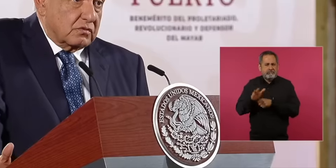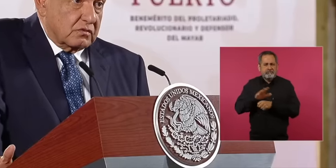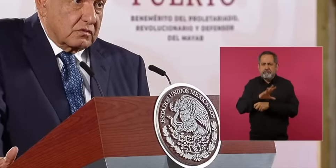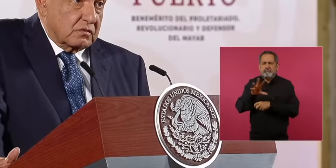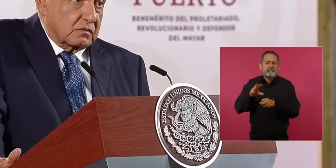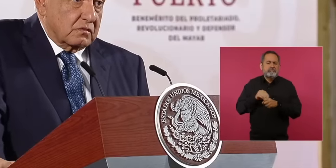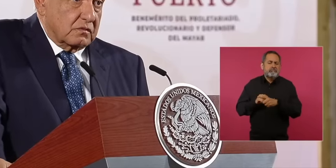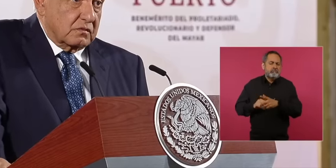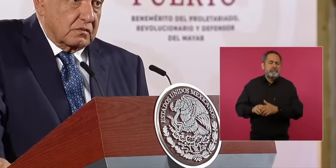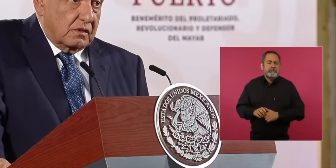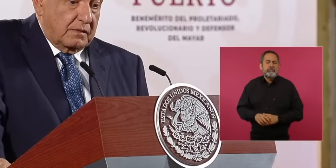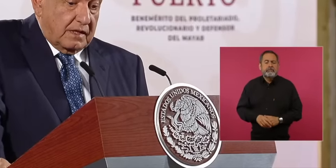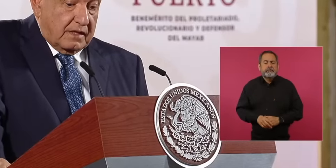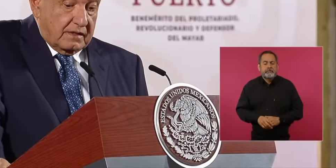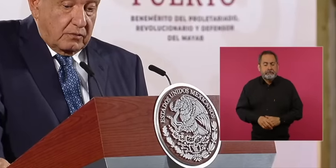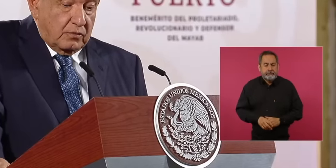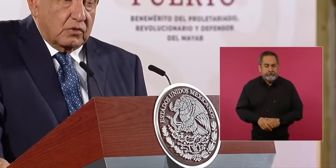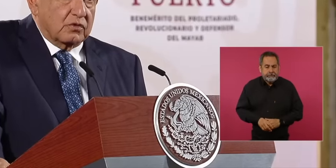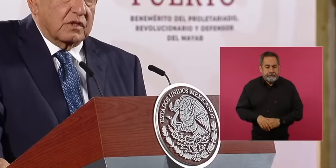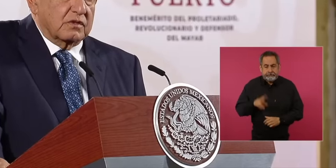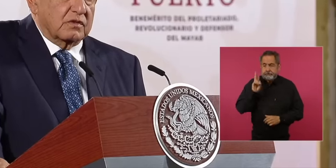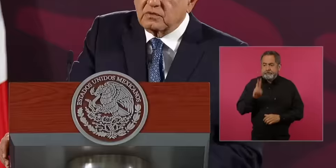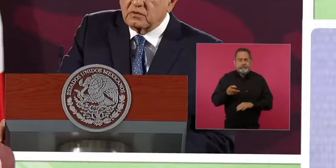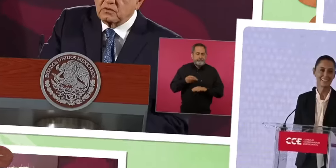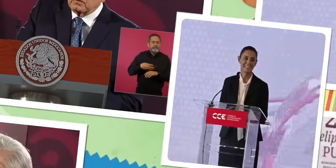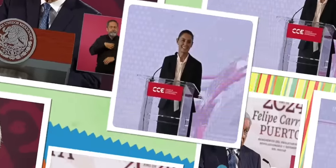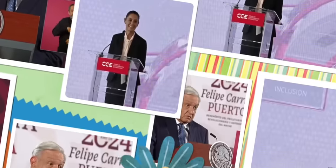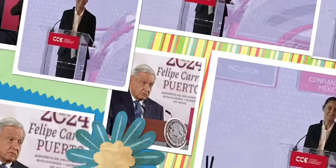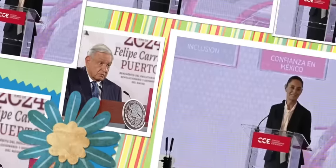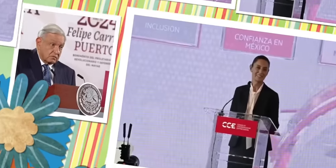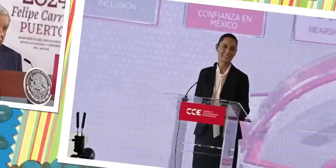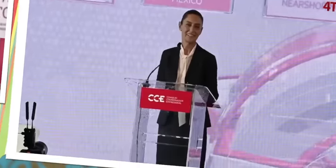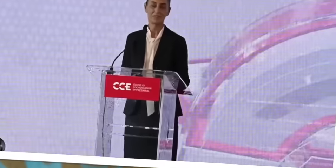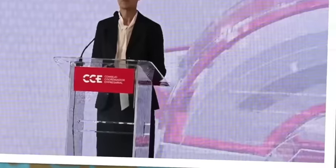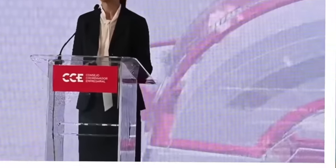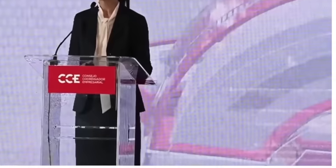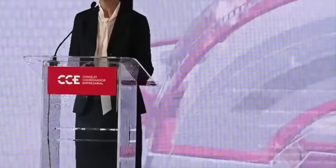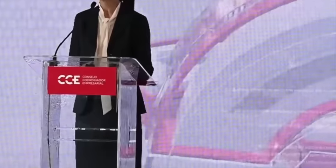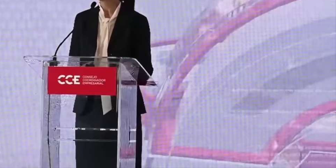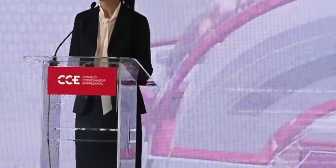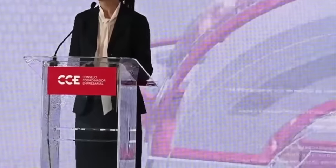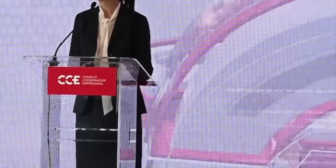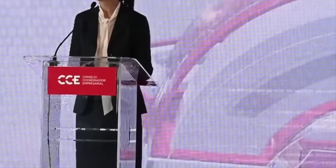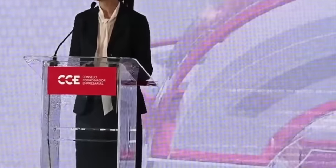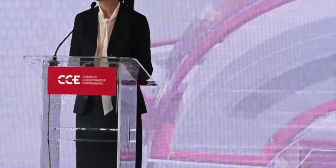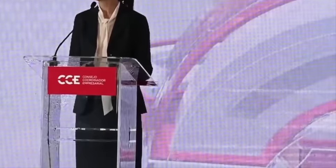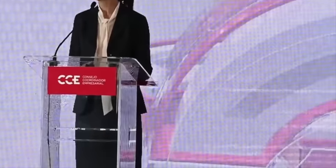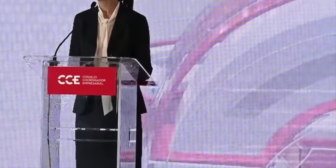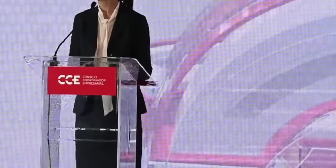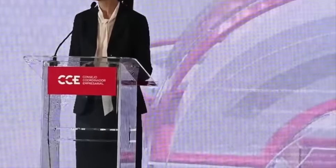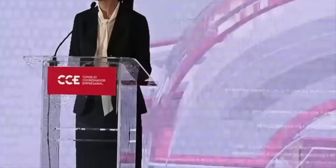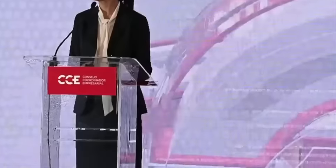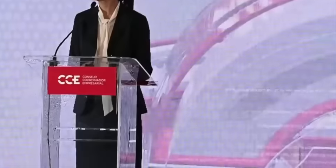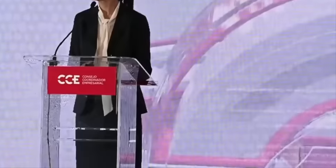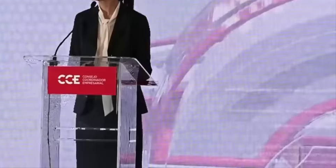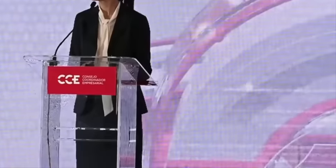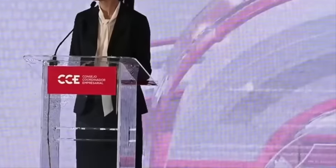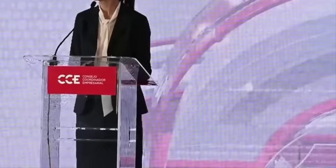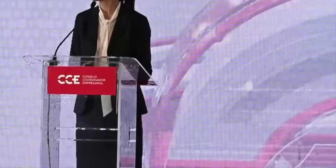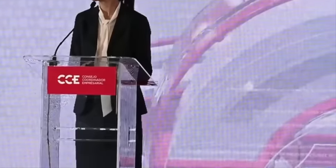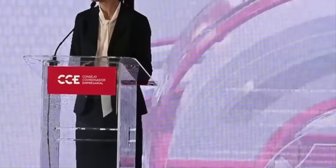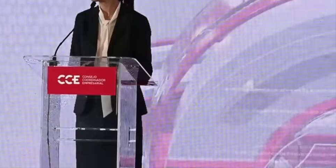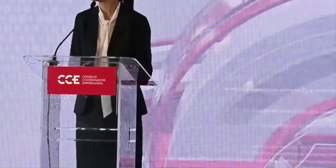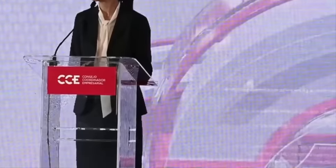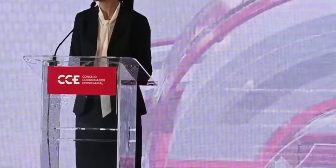Entonces, la verdad que estamos muy contentos. Muchas gracias a los